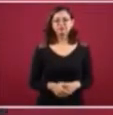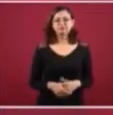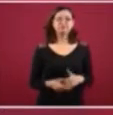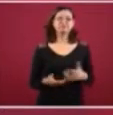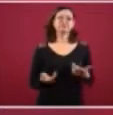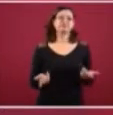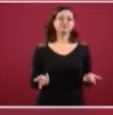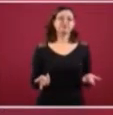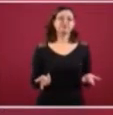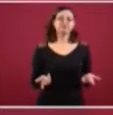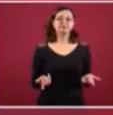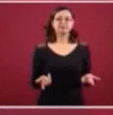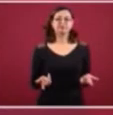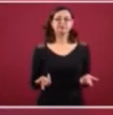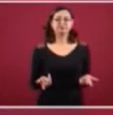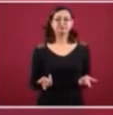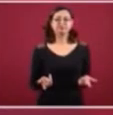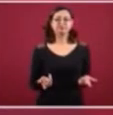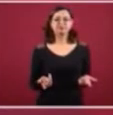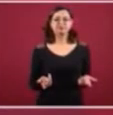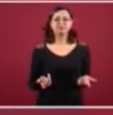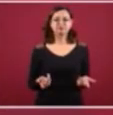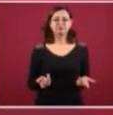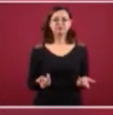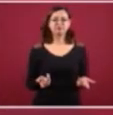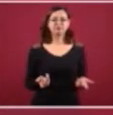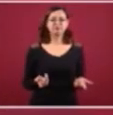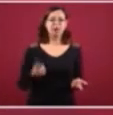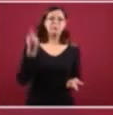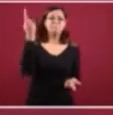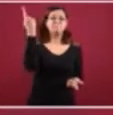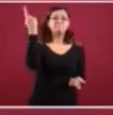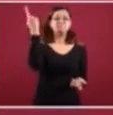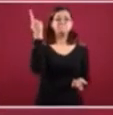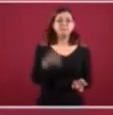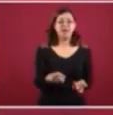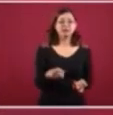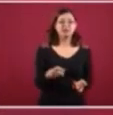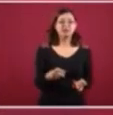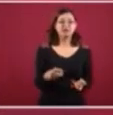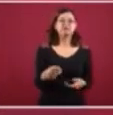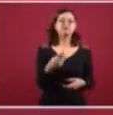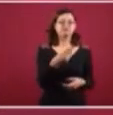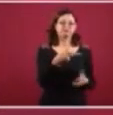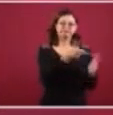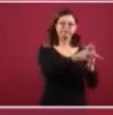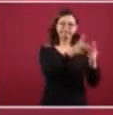Porque había la orden de aniquilar.